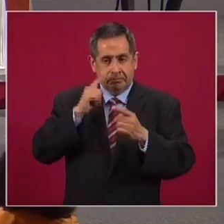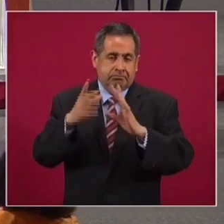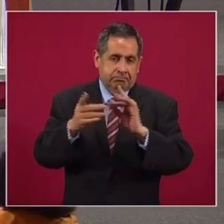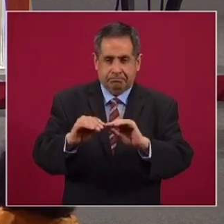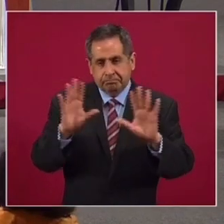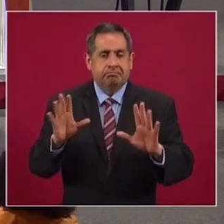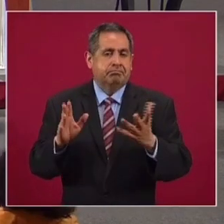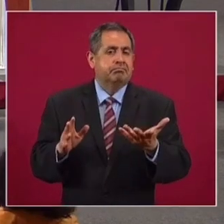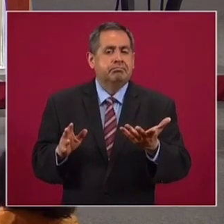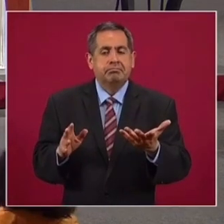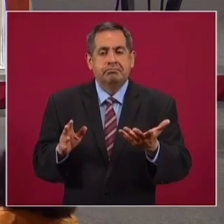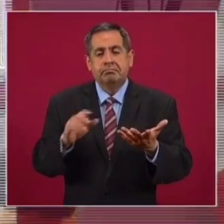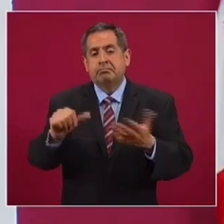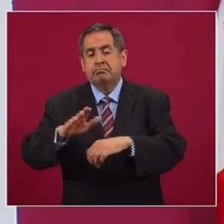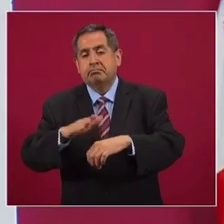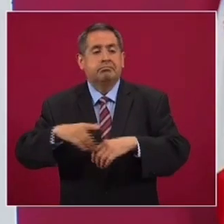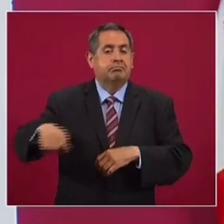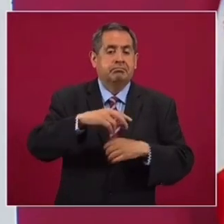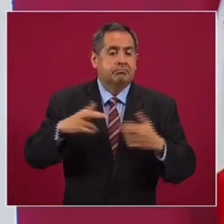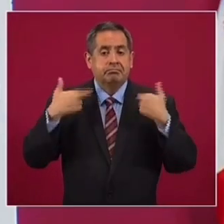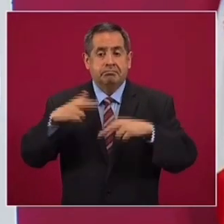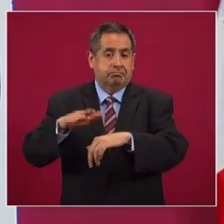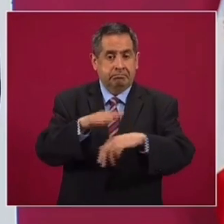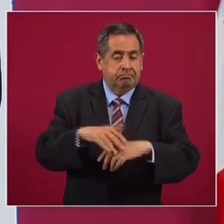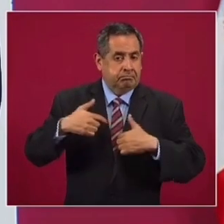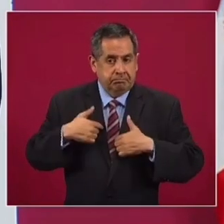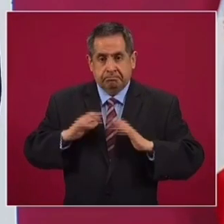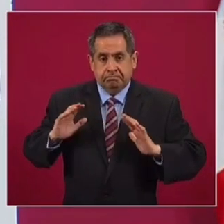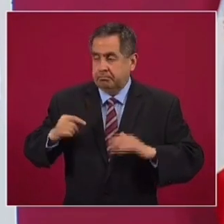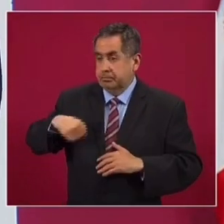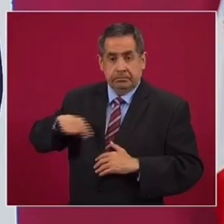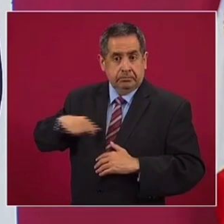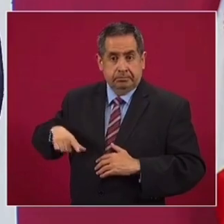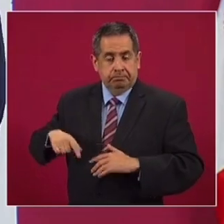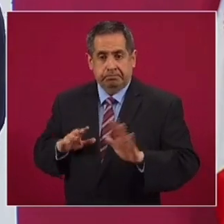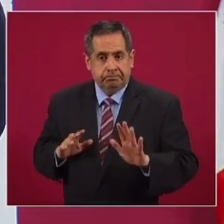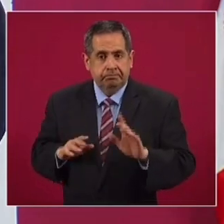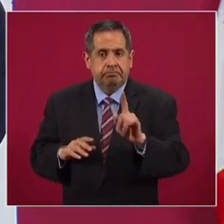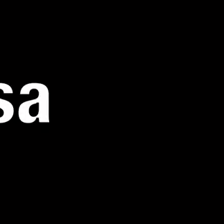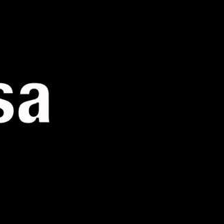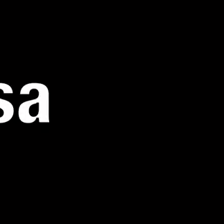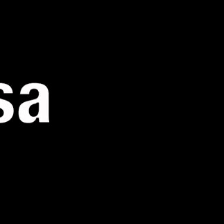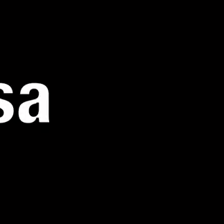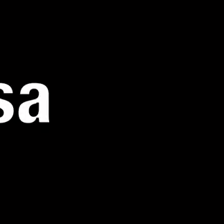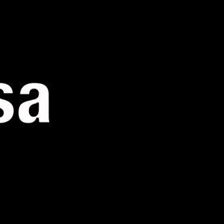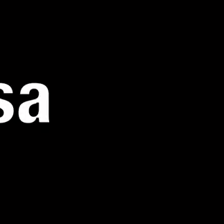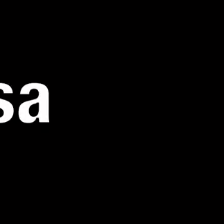Aclarar a los maestros que nosotros no debemos nada.